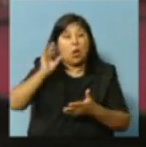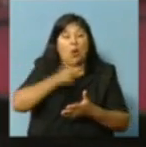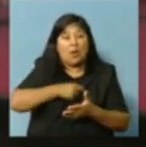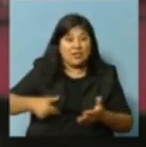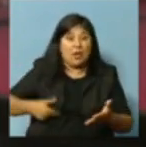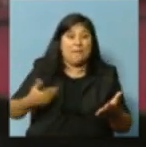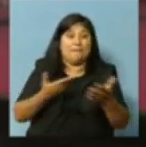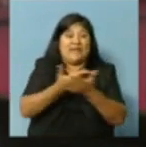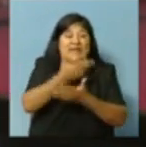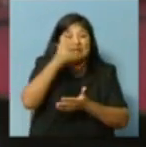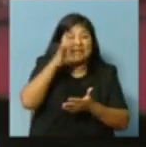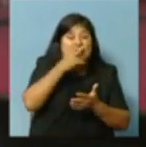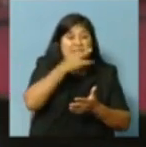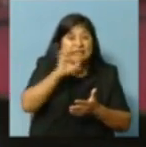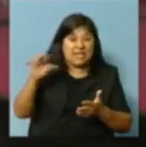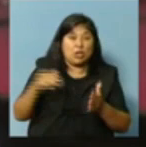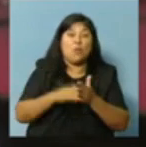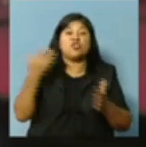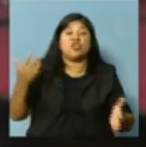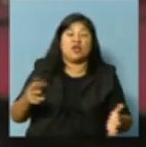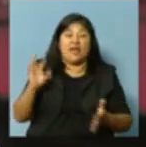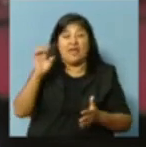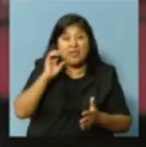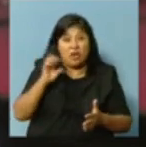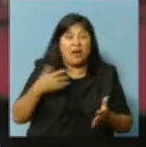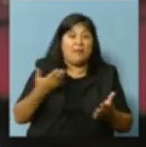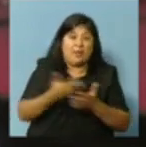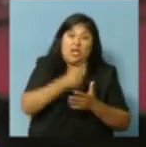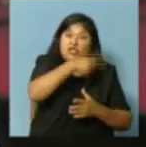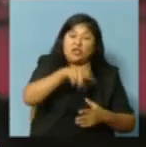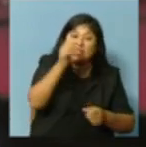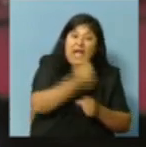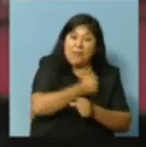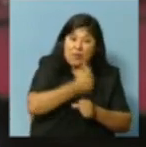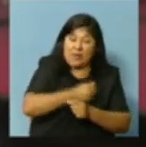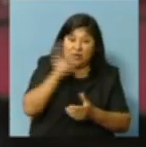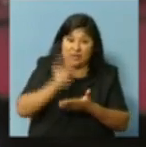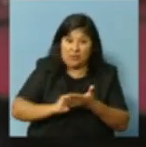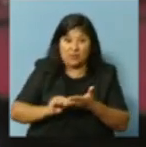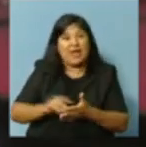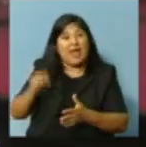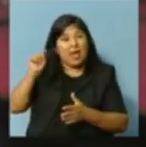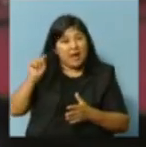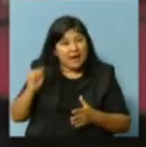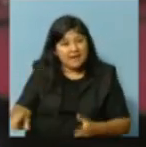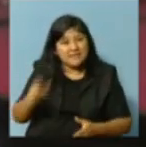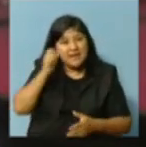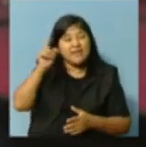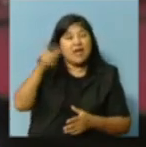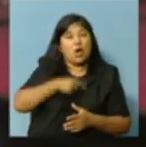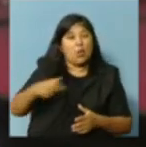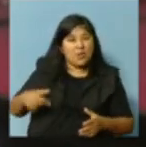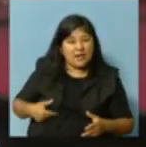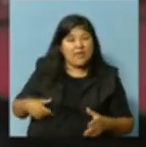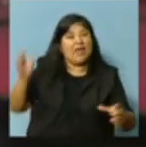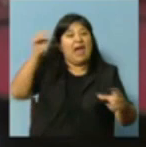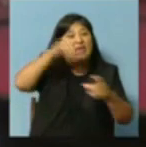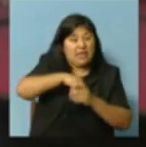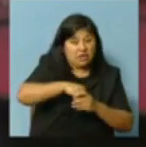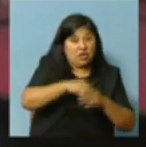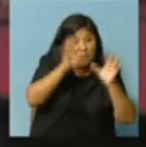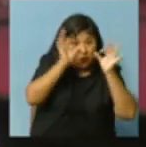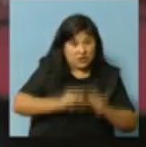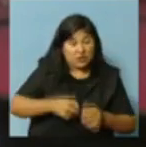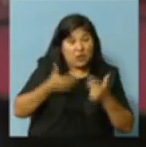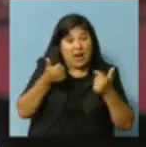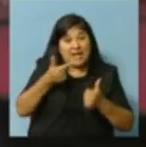destinado justamente a mejorar la educación esto también estaría inserto dentro de lo que es el programa asiste de ministro